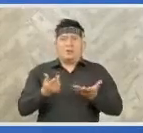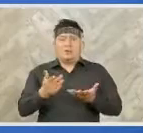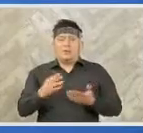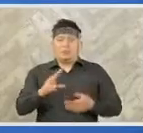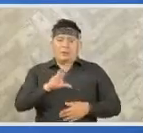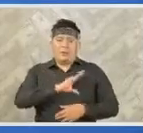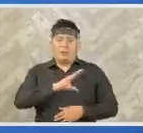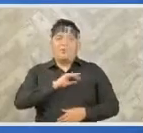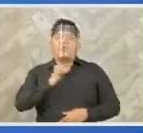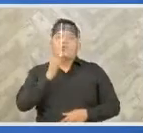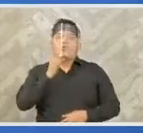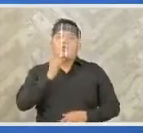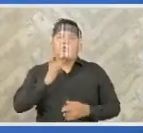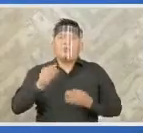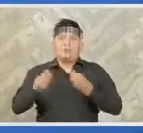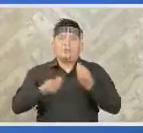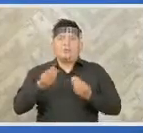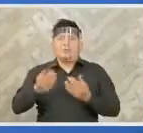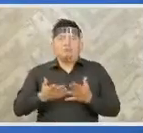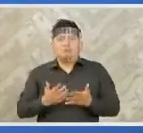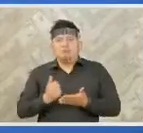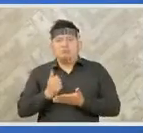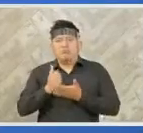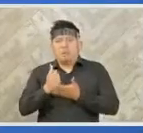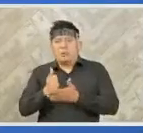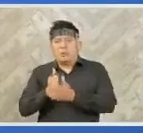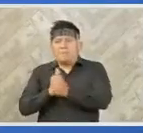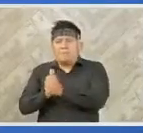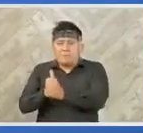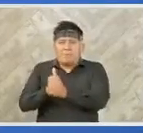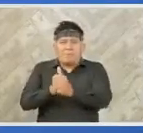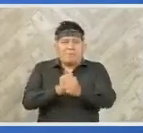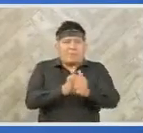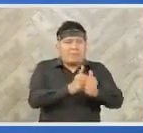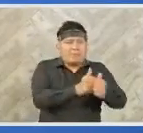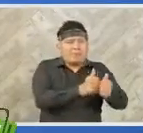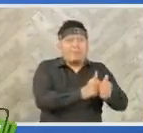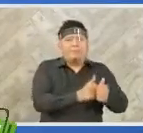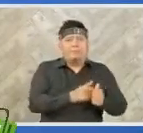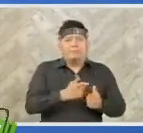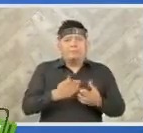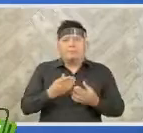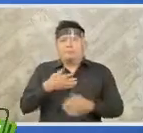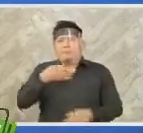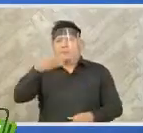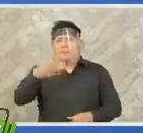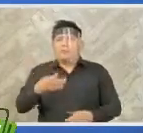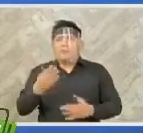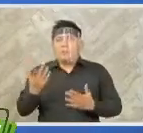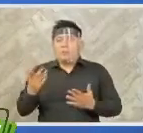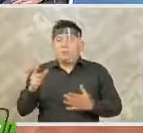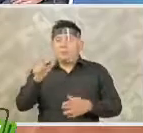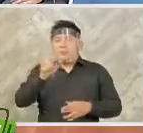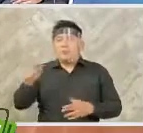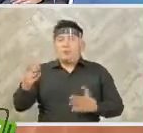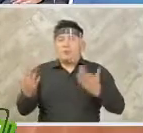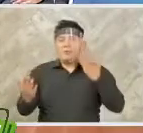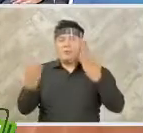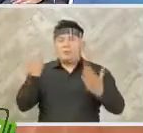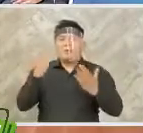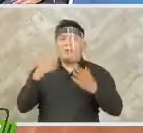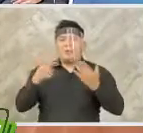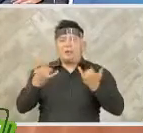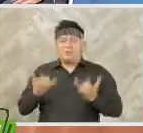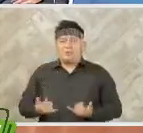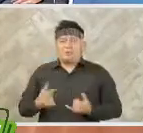Jairo Yáñez para brindarle un acompañamiento real a todos los campesinos de nuestro municipio? Viviana, desde